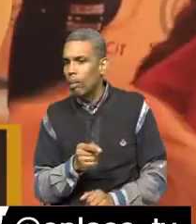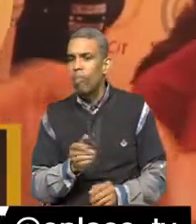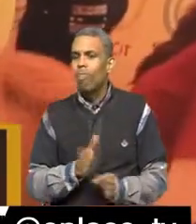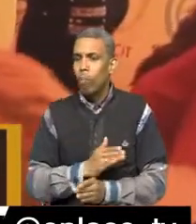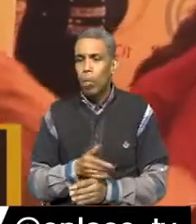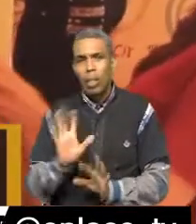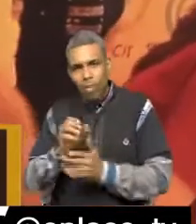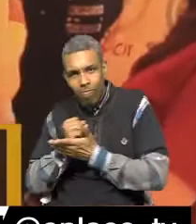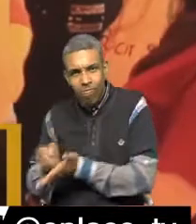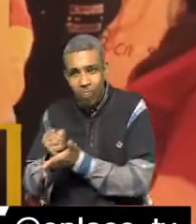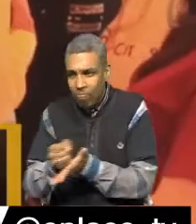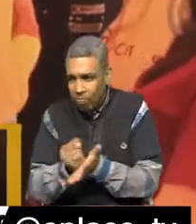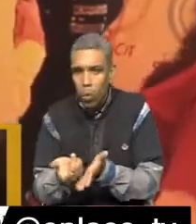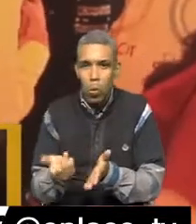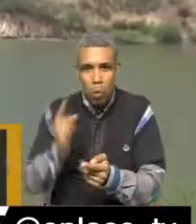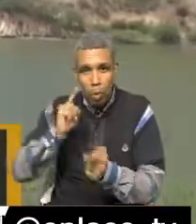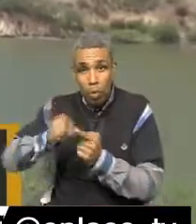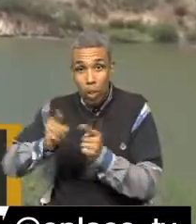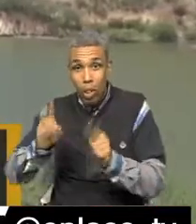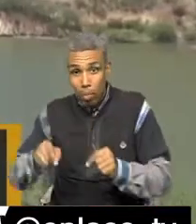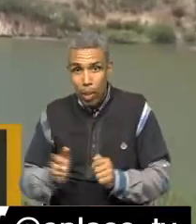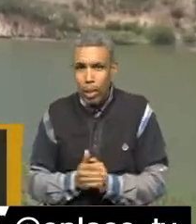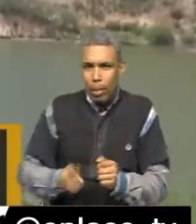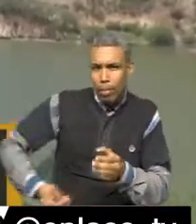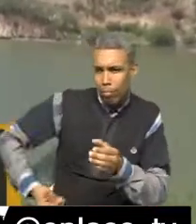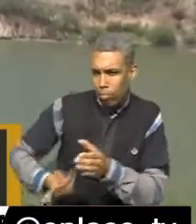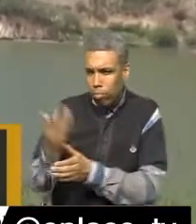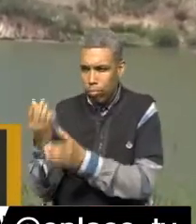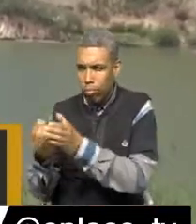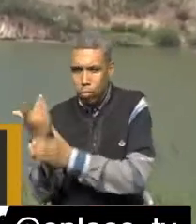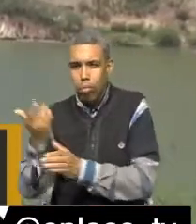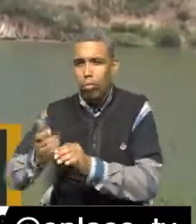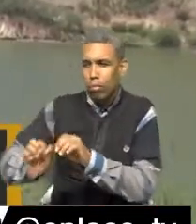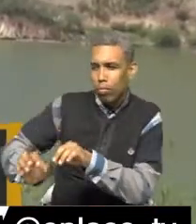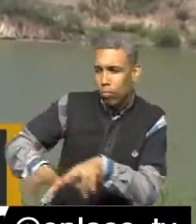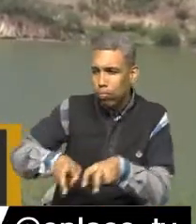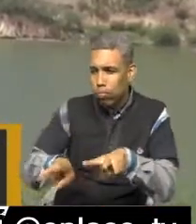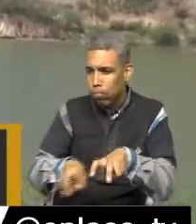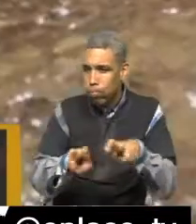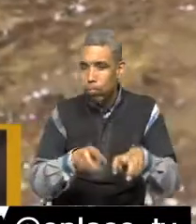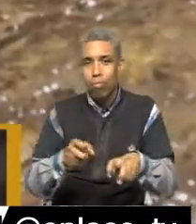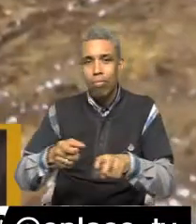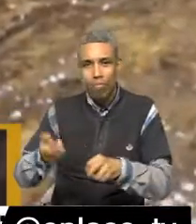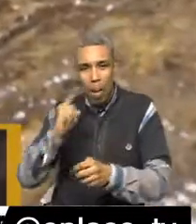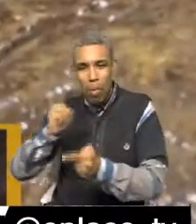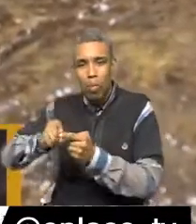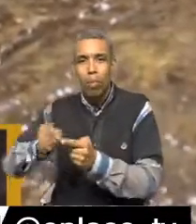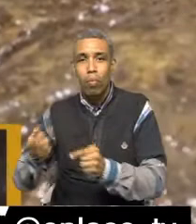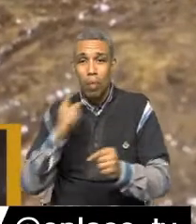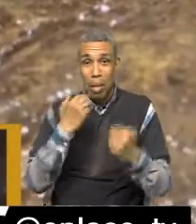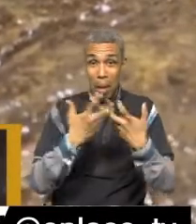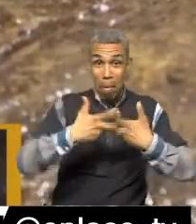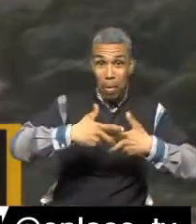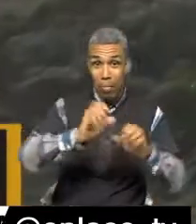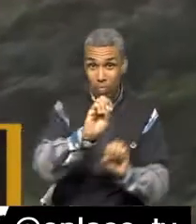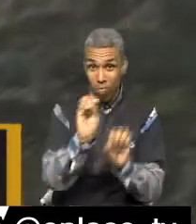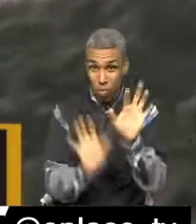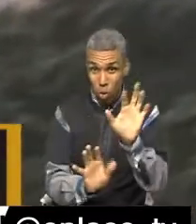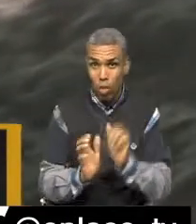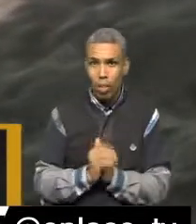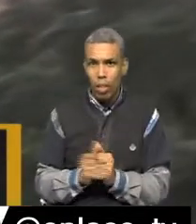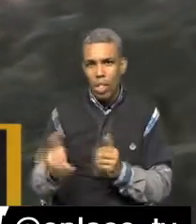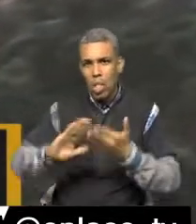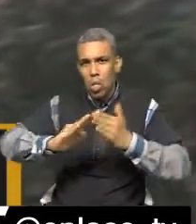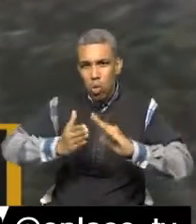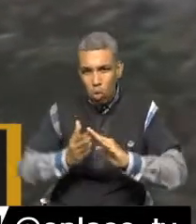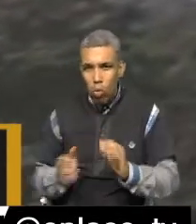esos nacimientos que surten las escuelas. Las características ambientales del entorno que rodea el embalse Topocoro de la central